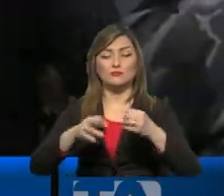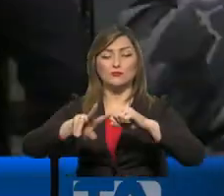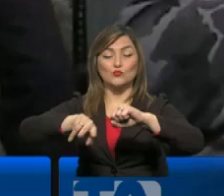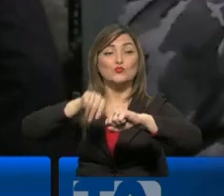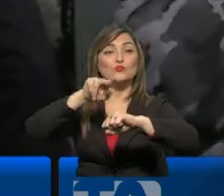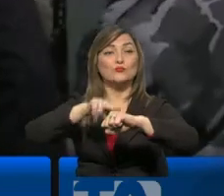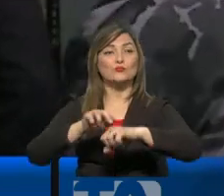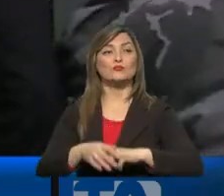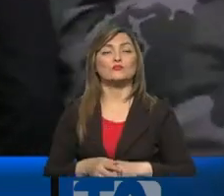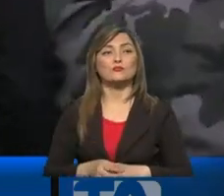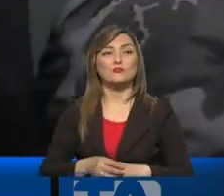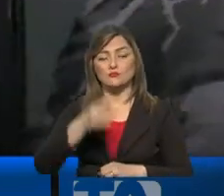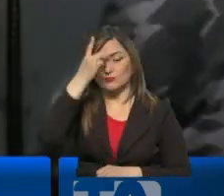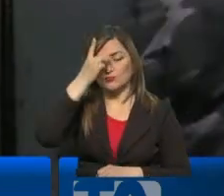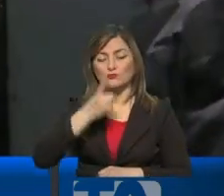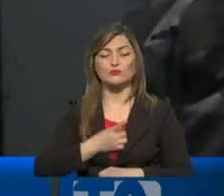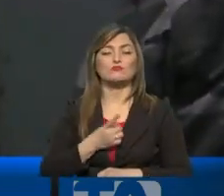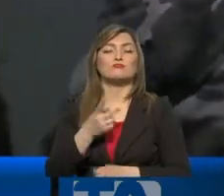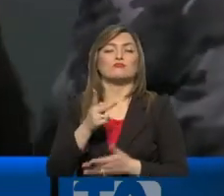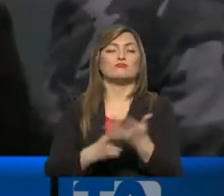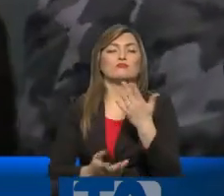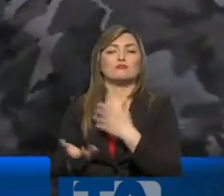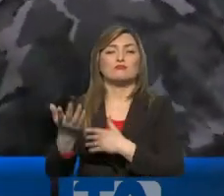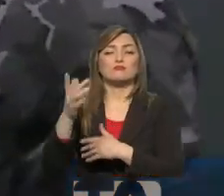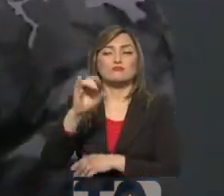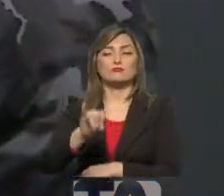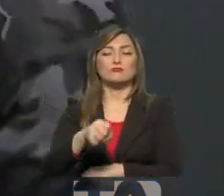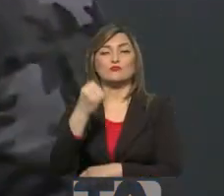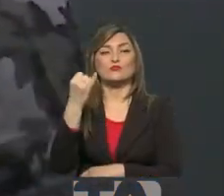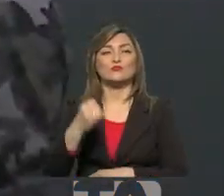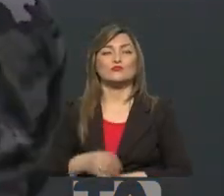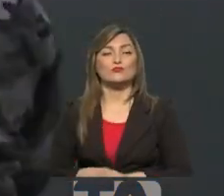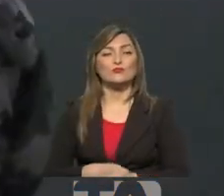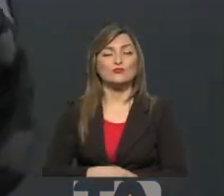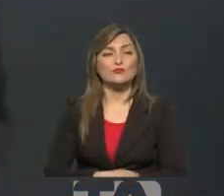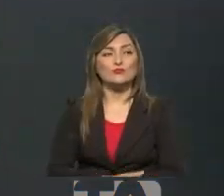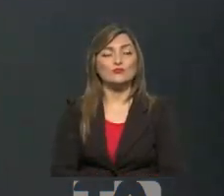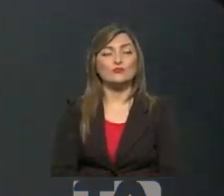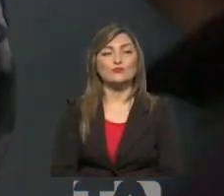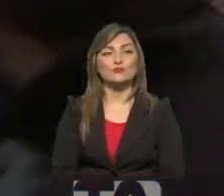de Justicia decidirá su suerte este jueves. Fausto Yepes, 24 horas.